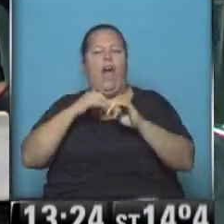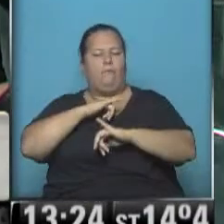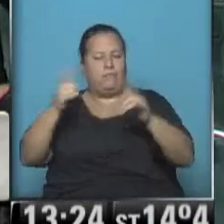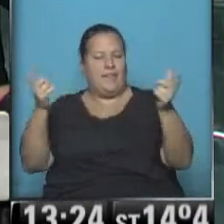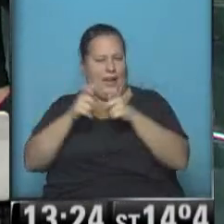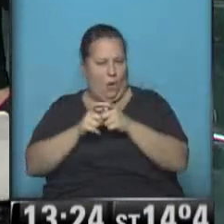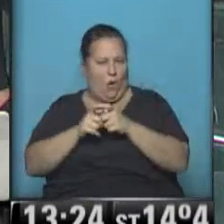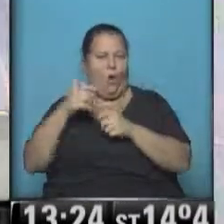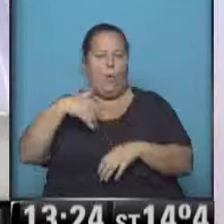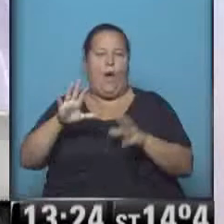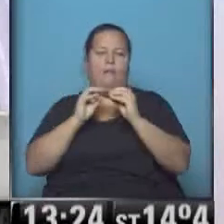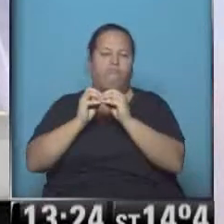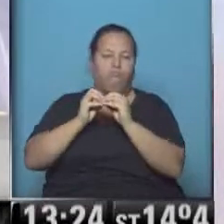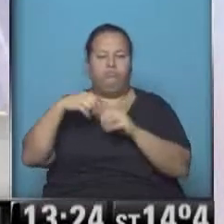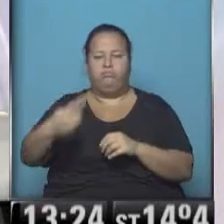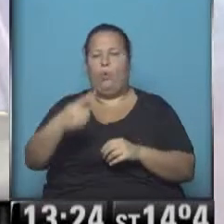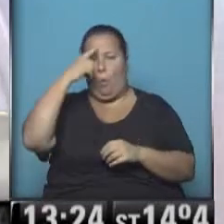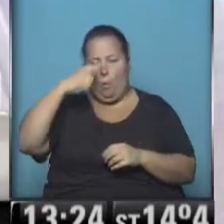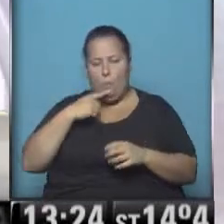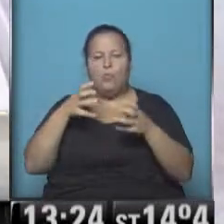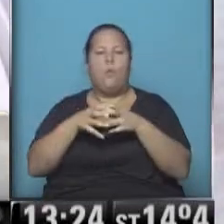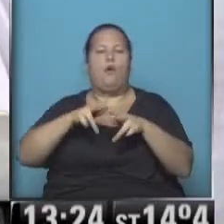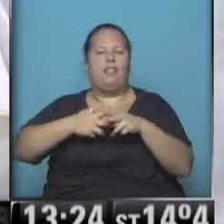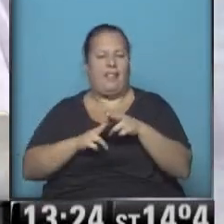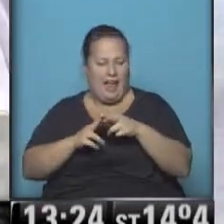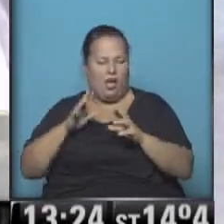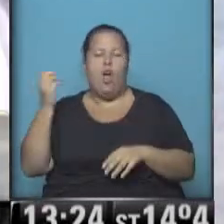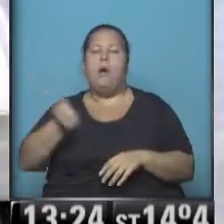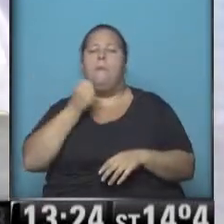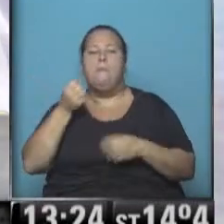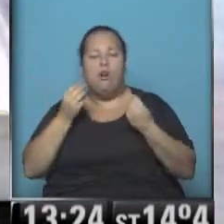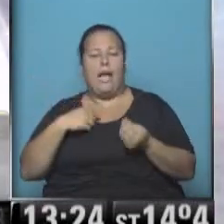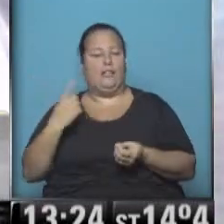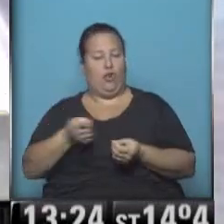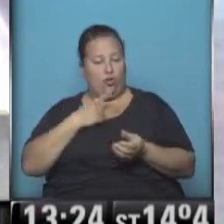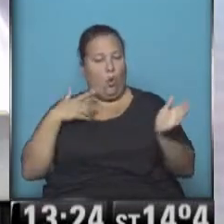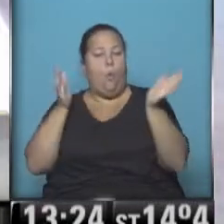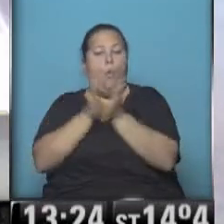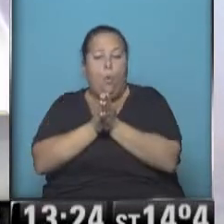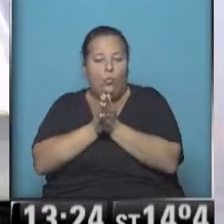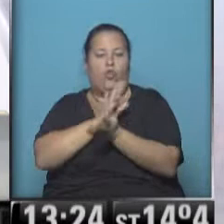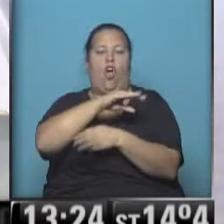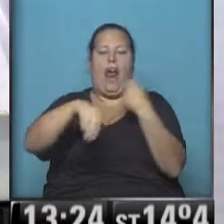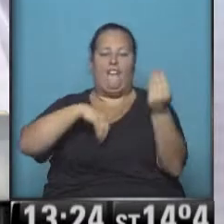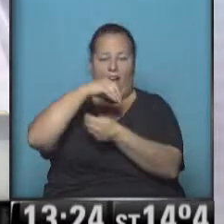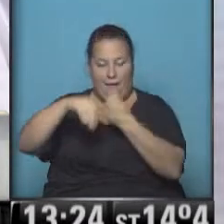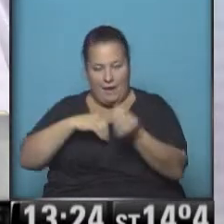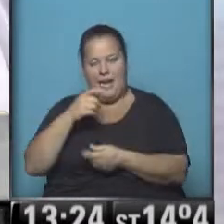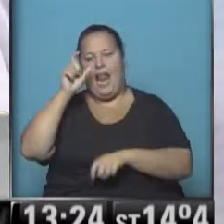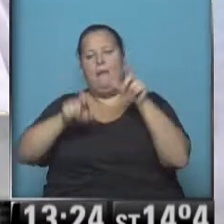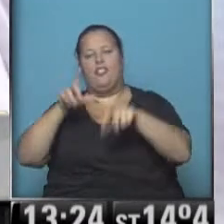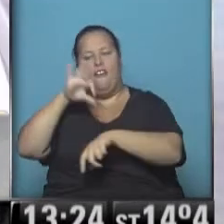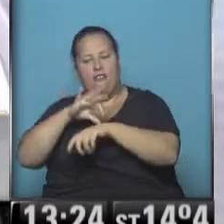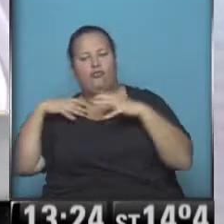reunión lo van a lo van a trabajar en estos próximos 30 días los grupos técnicos lo importante es que nosotros juntos con los familiares los pacientes